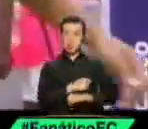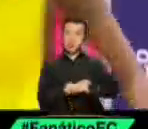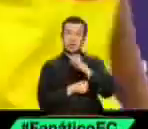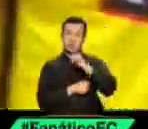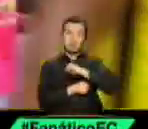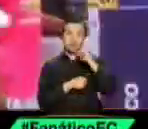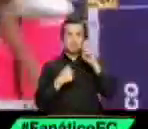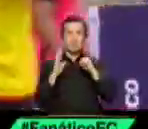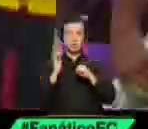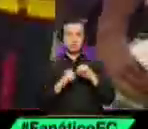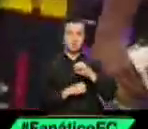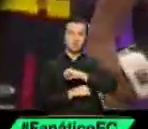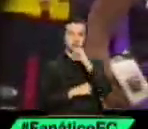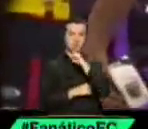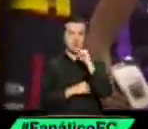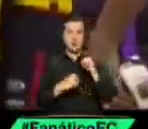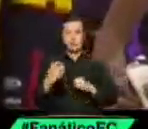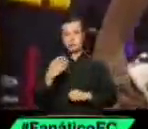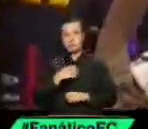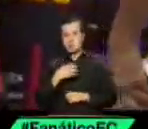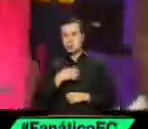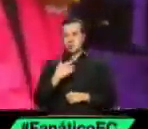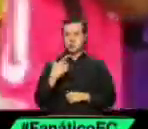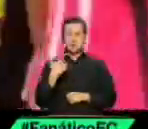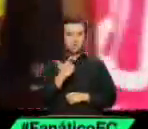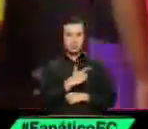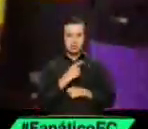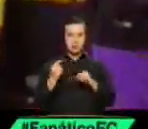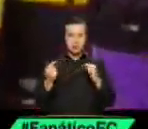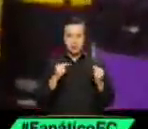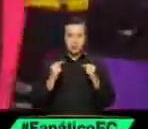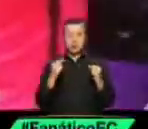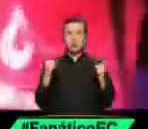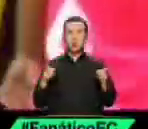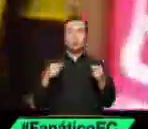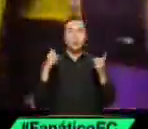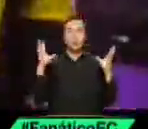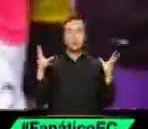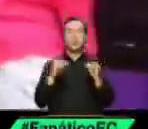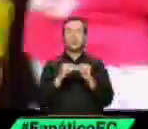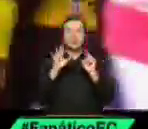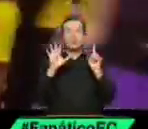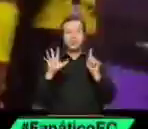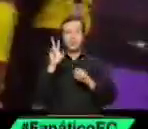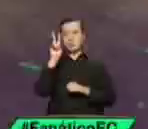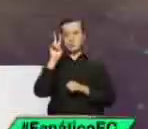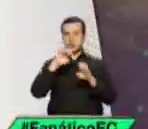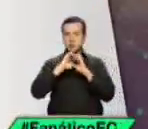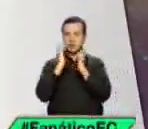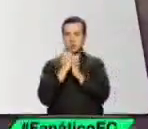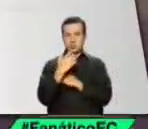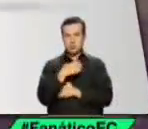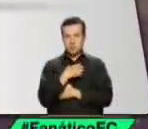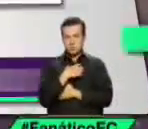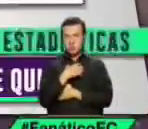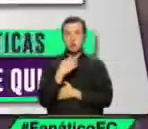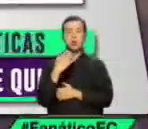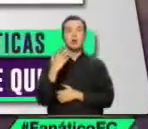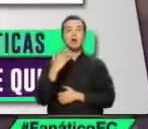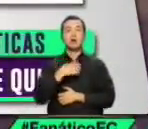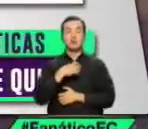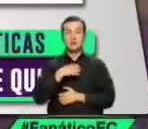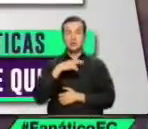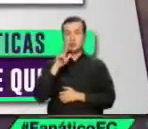por varias ocasiones. Barcelona y Liga Deportiva Universitaria se han enfrentado en 62 partidos en el Monumental. El ídolo ganó